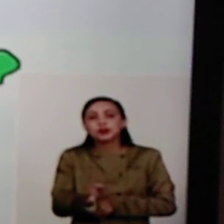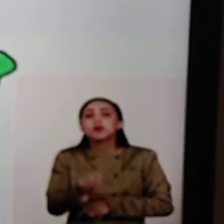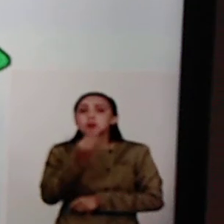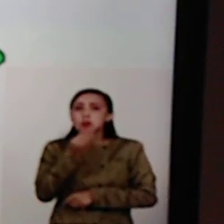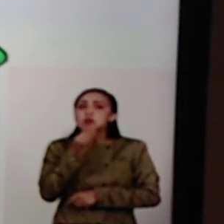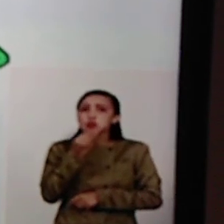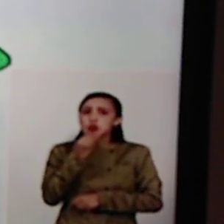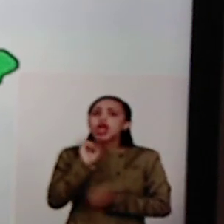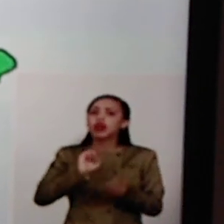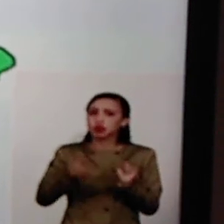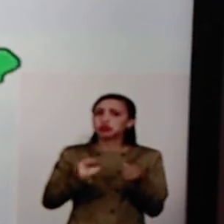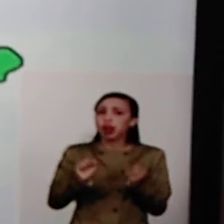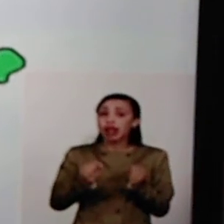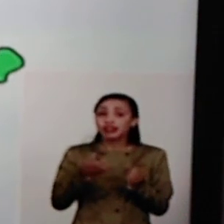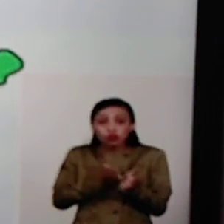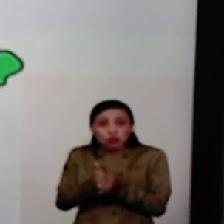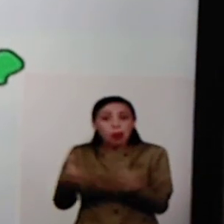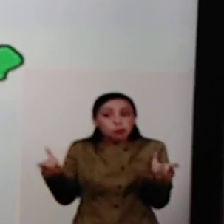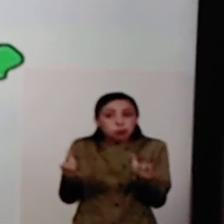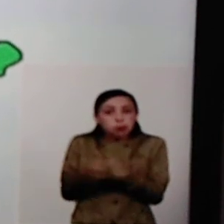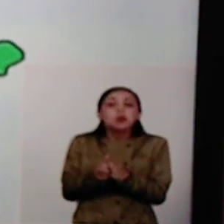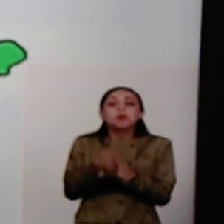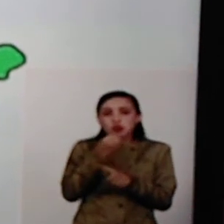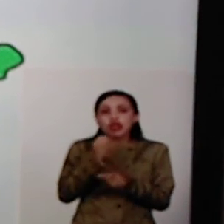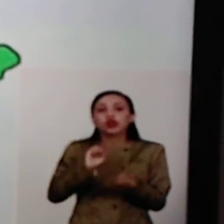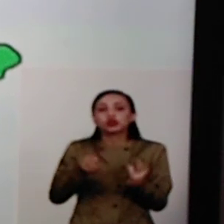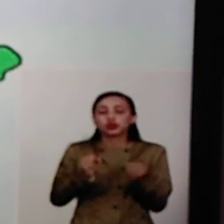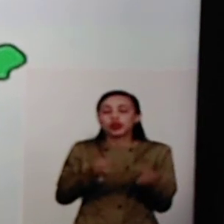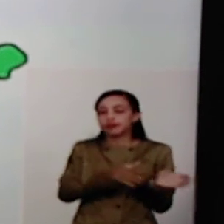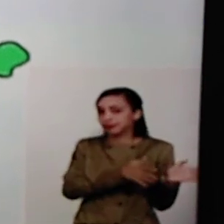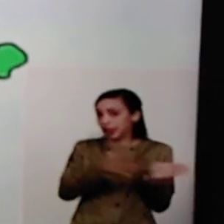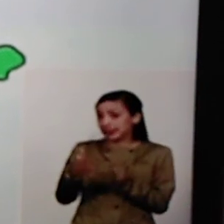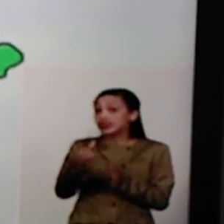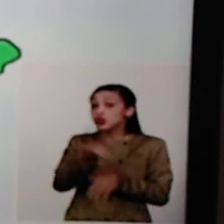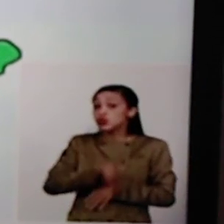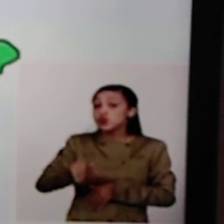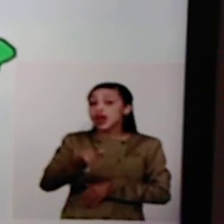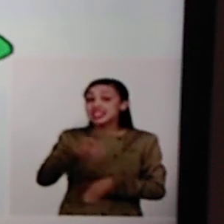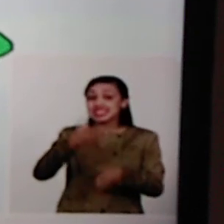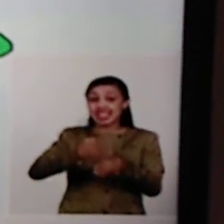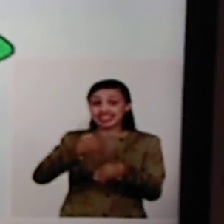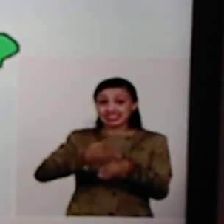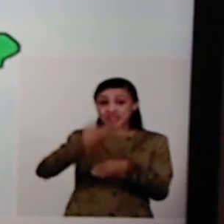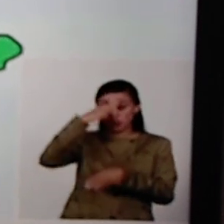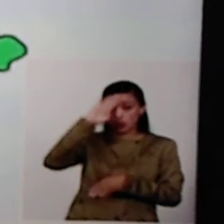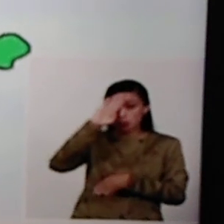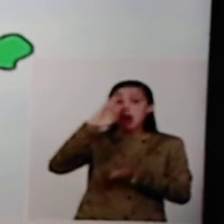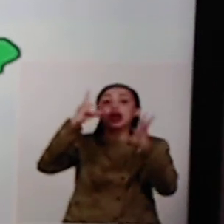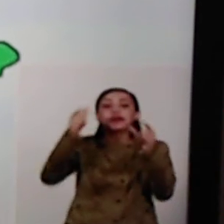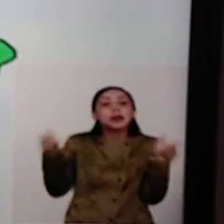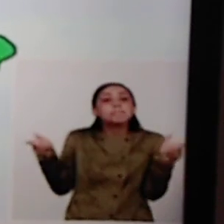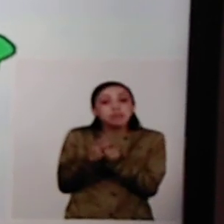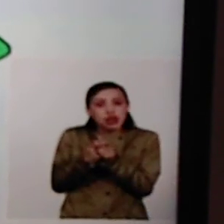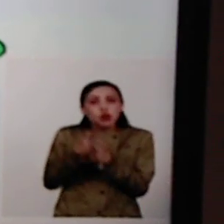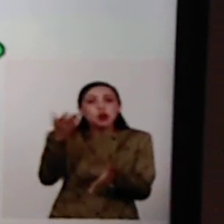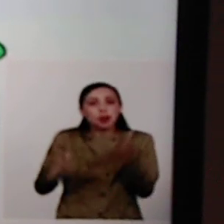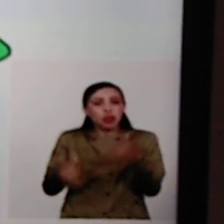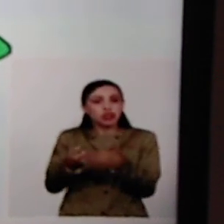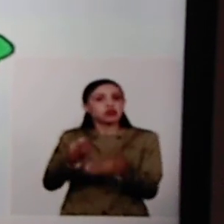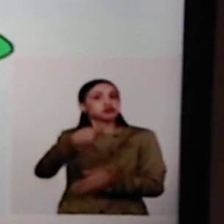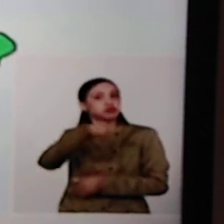control definitivo. Y Santiago y Holguín, Santiago, cifra inferior a ayer, todavía elevada,